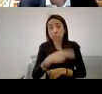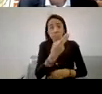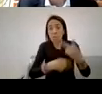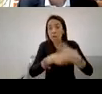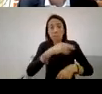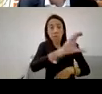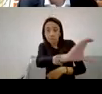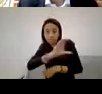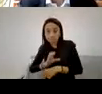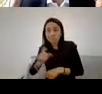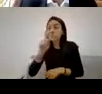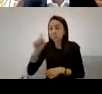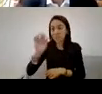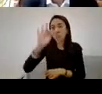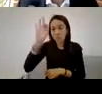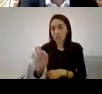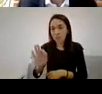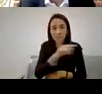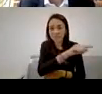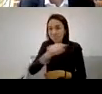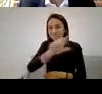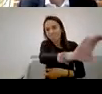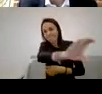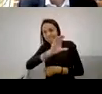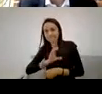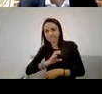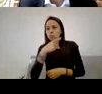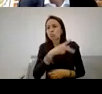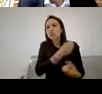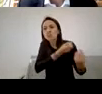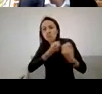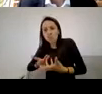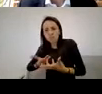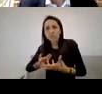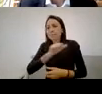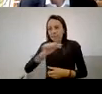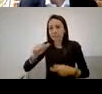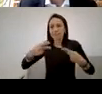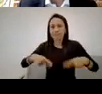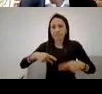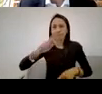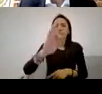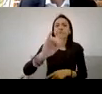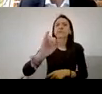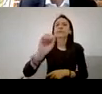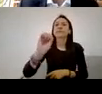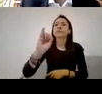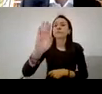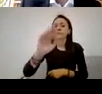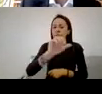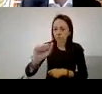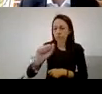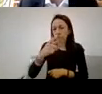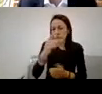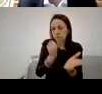de donativos de personas físicas. ¿Qué hay quizá más bien detrás de este dato? Detrás de